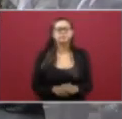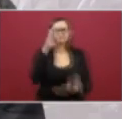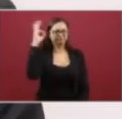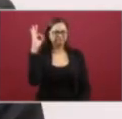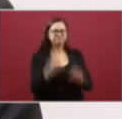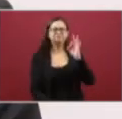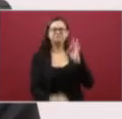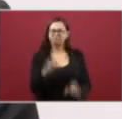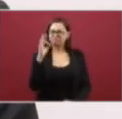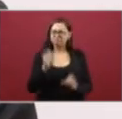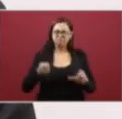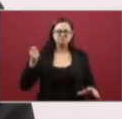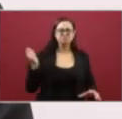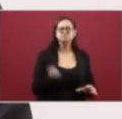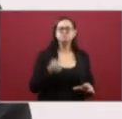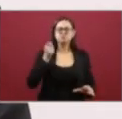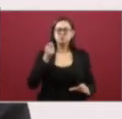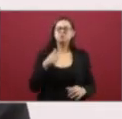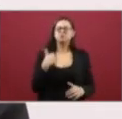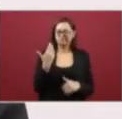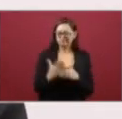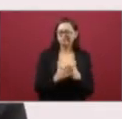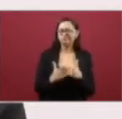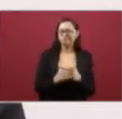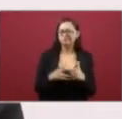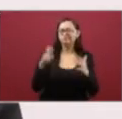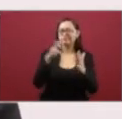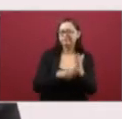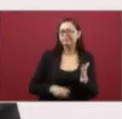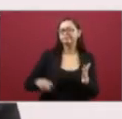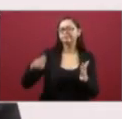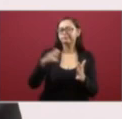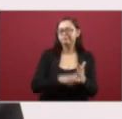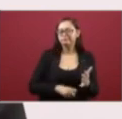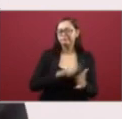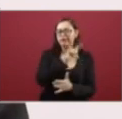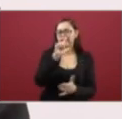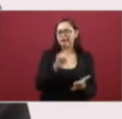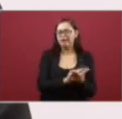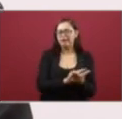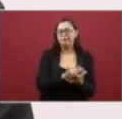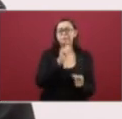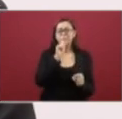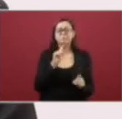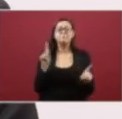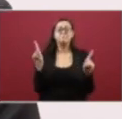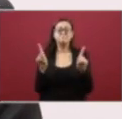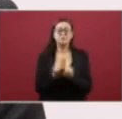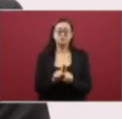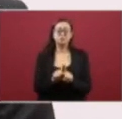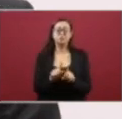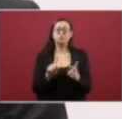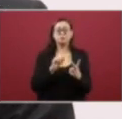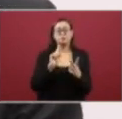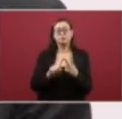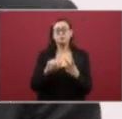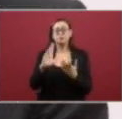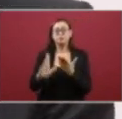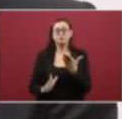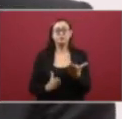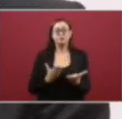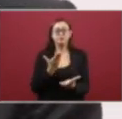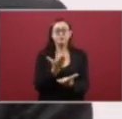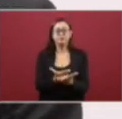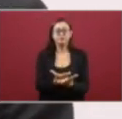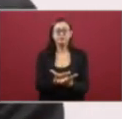PRI, con una forma de comunicar distinta. Él era más cercano, dicharachero. Es decir,